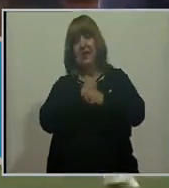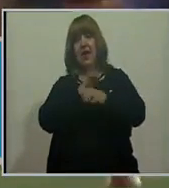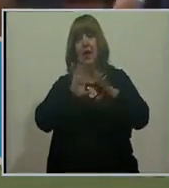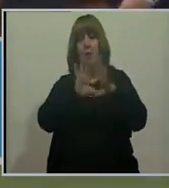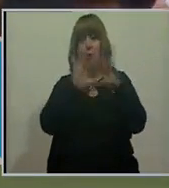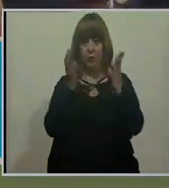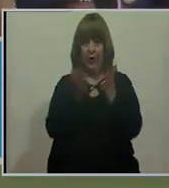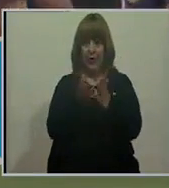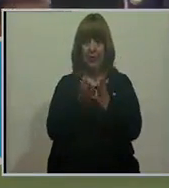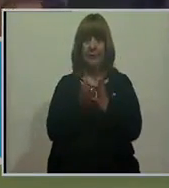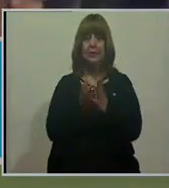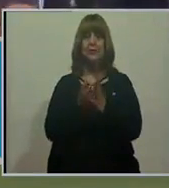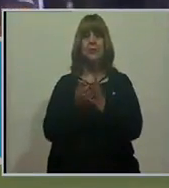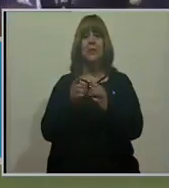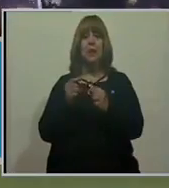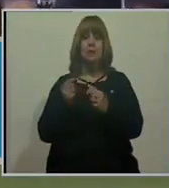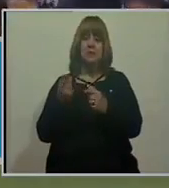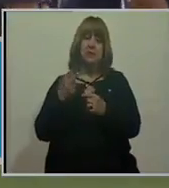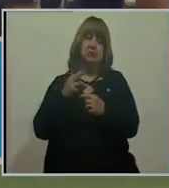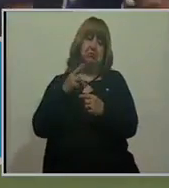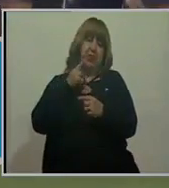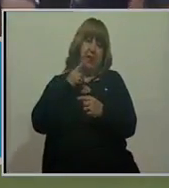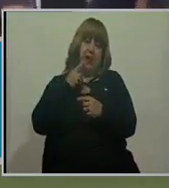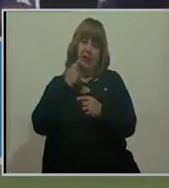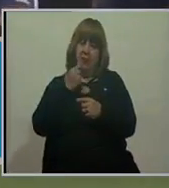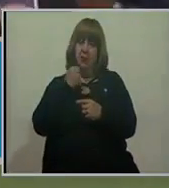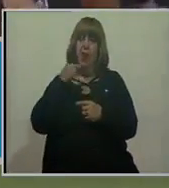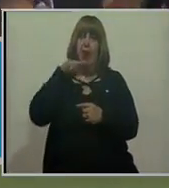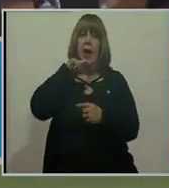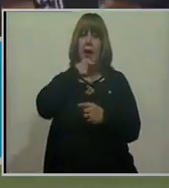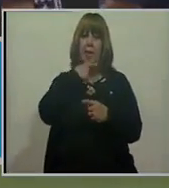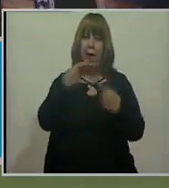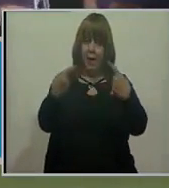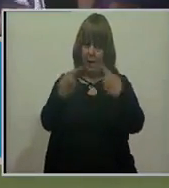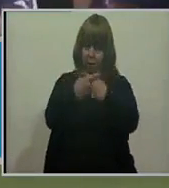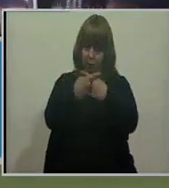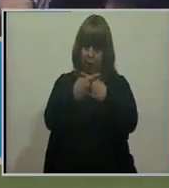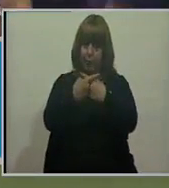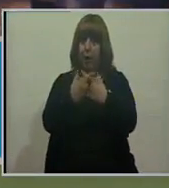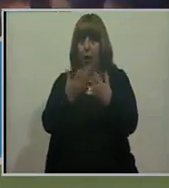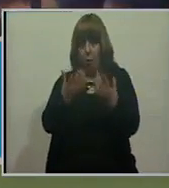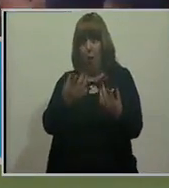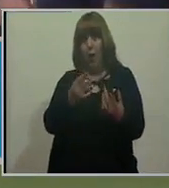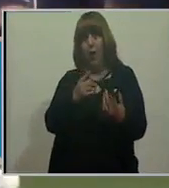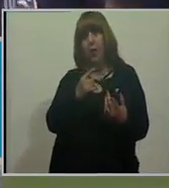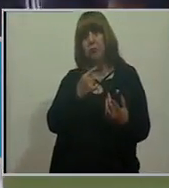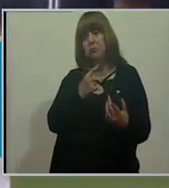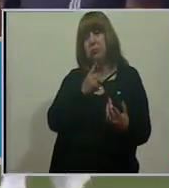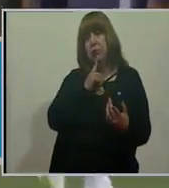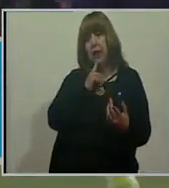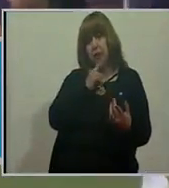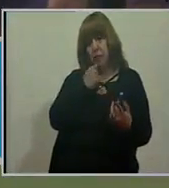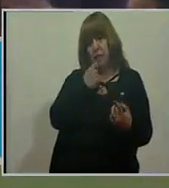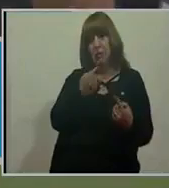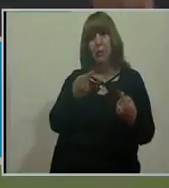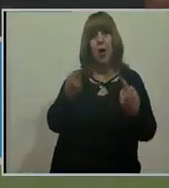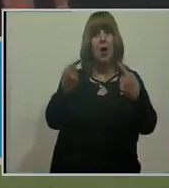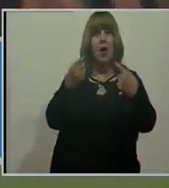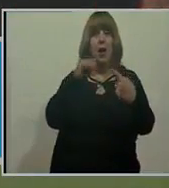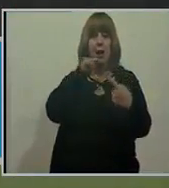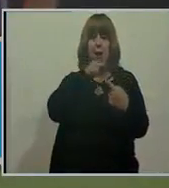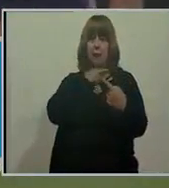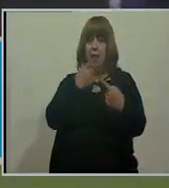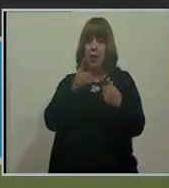que Islandia jugó con Noruega eliminado. Se dieron en esta serie de partidos amistosos pocos partidos entre selecciones clasificadas al Mundial. Brasil-Croacia es una de las